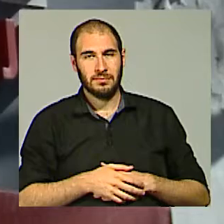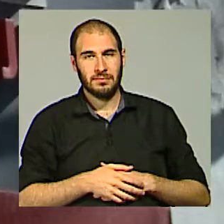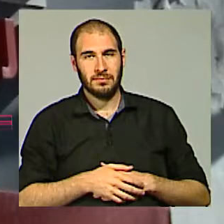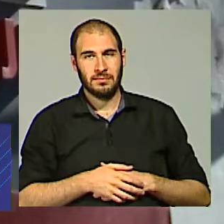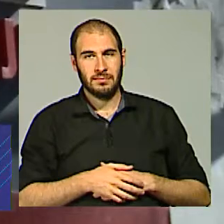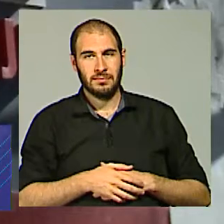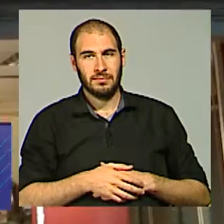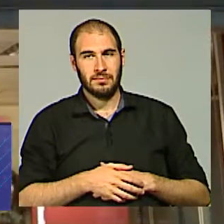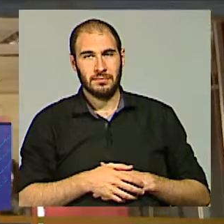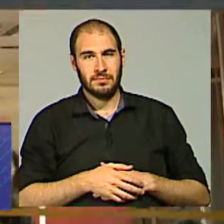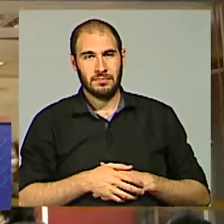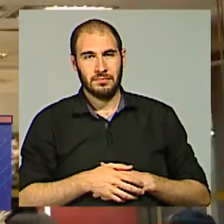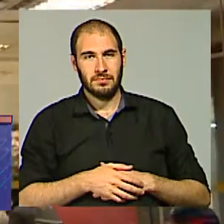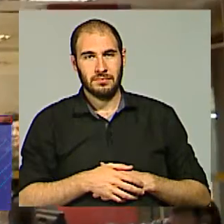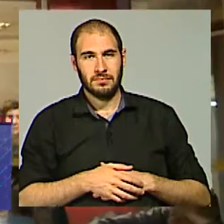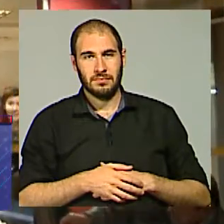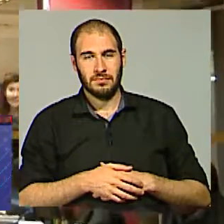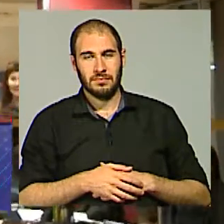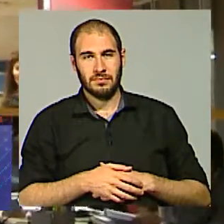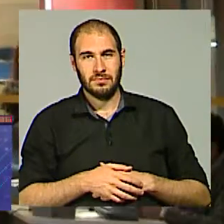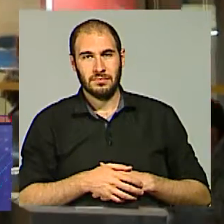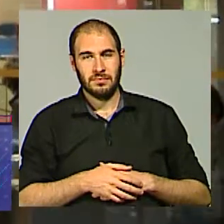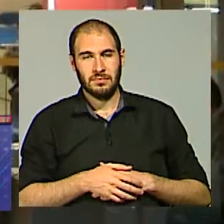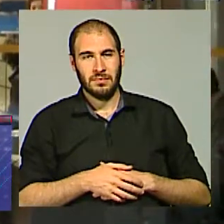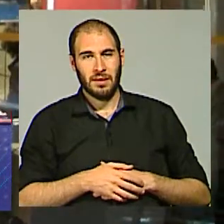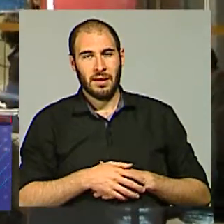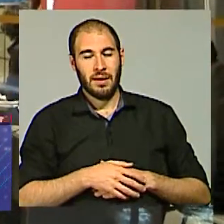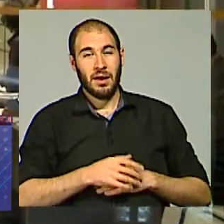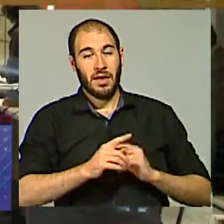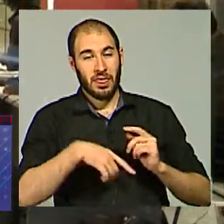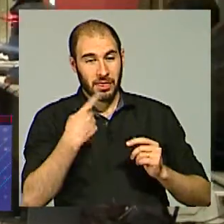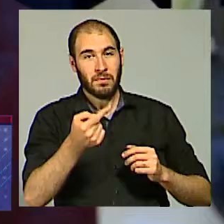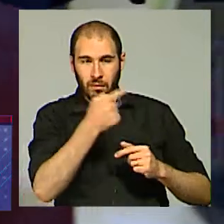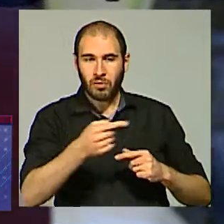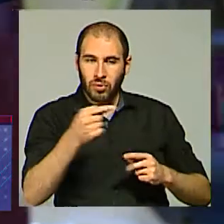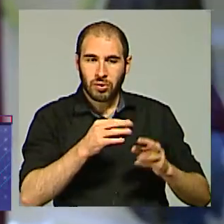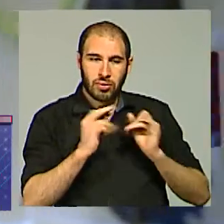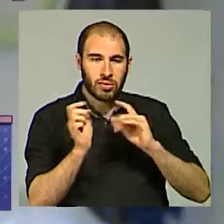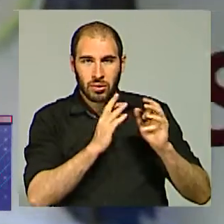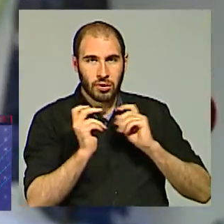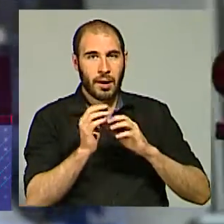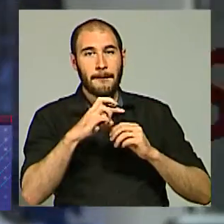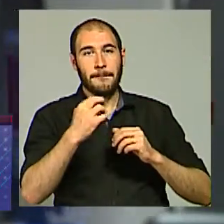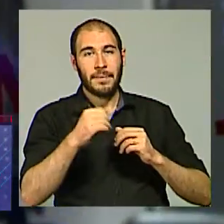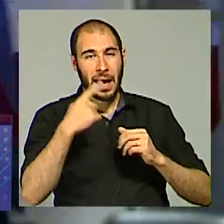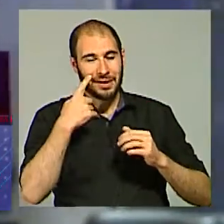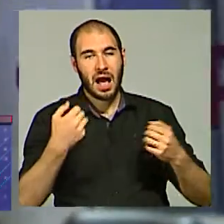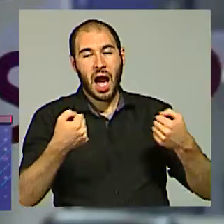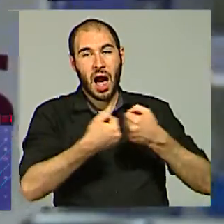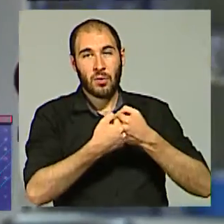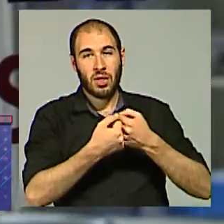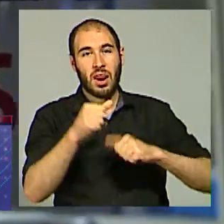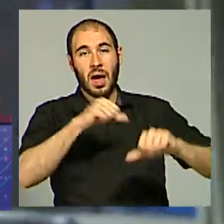el pan y definió un techo para el precio de los medicamentos después después de varias semanas de negociación para mí llegó a un acuerdo con